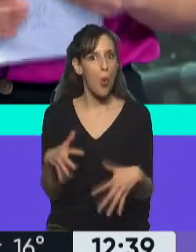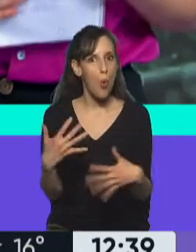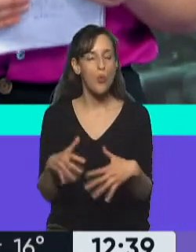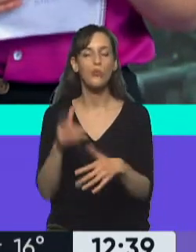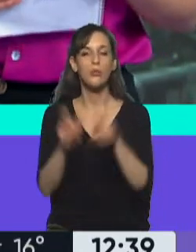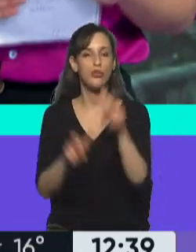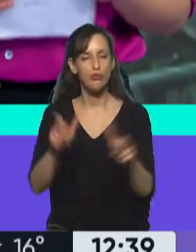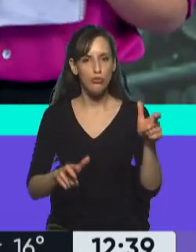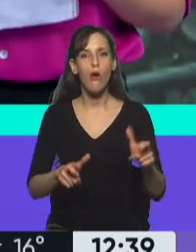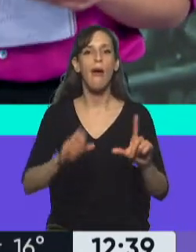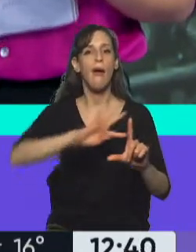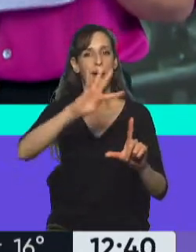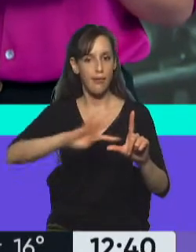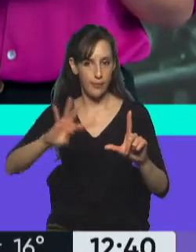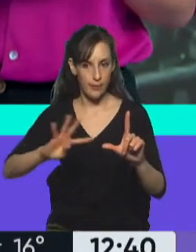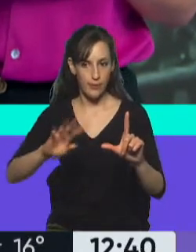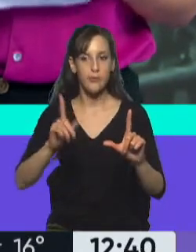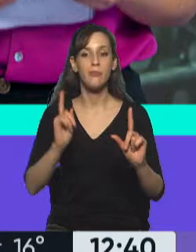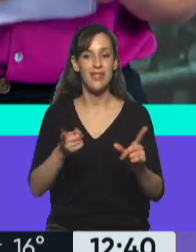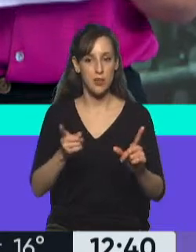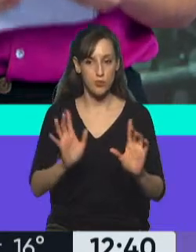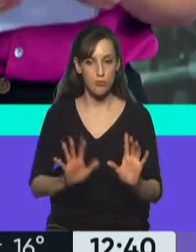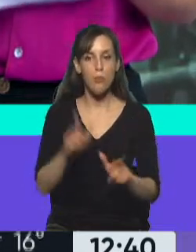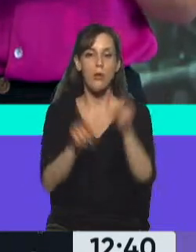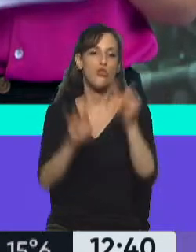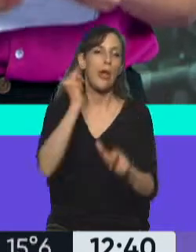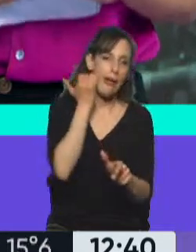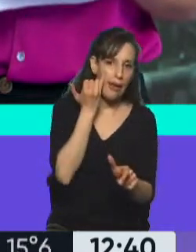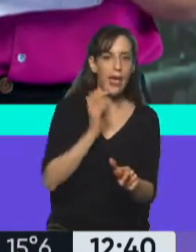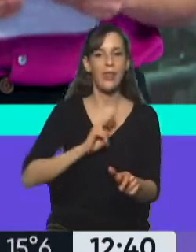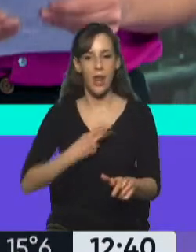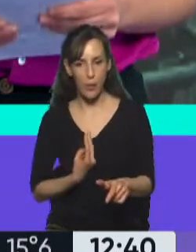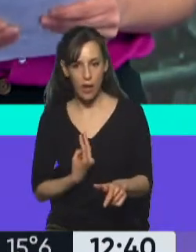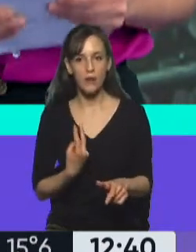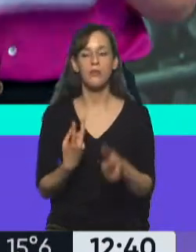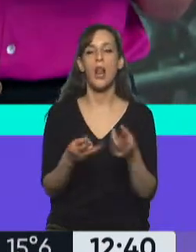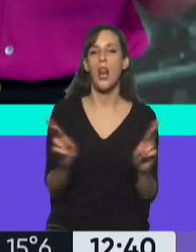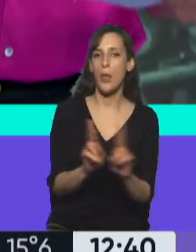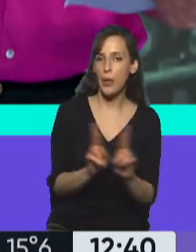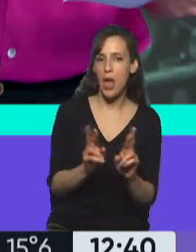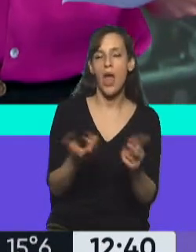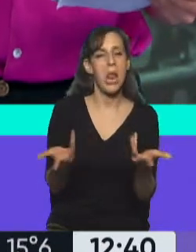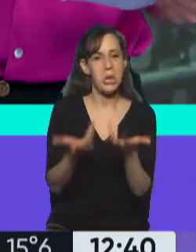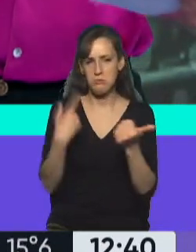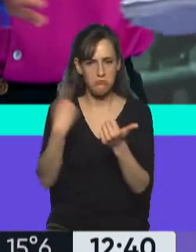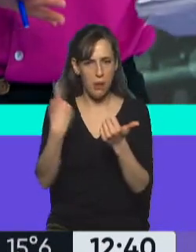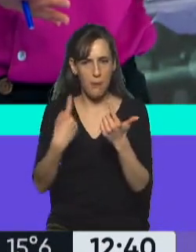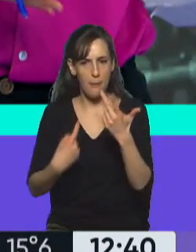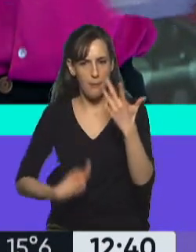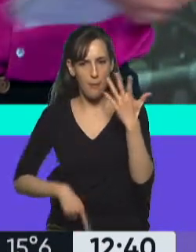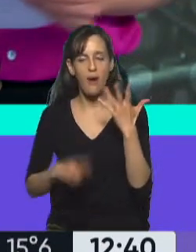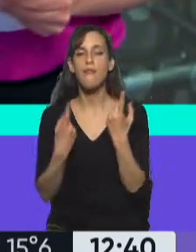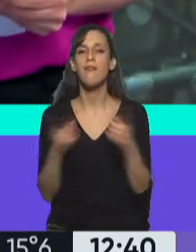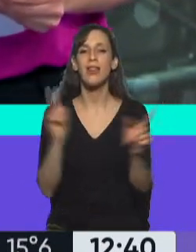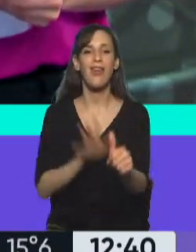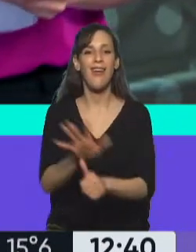personas LGBTIQ+, de personas gays, travestis, transexuales, lesbianas. Todo esto fue posible porque de la